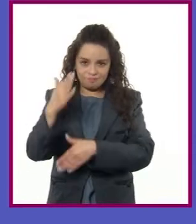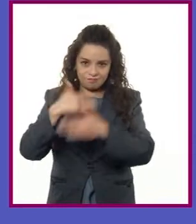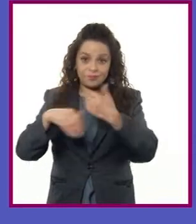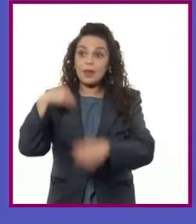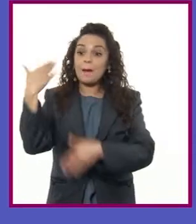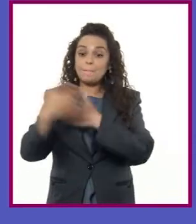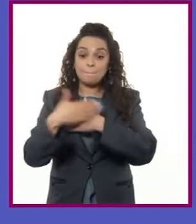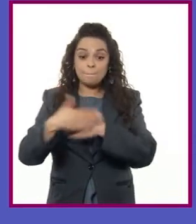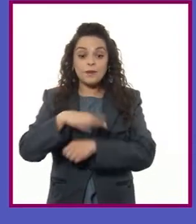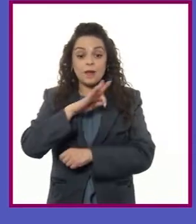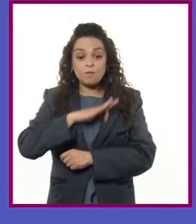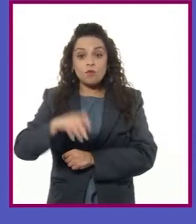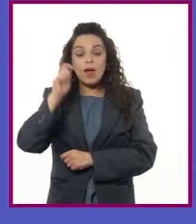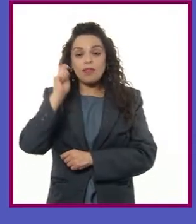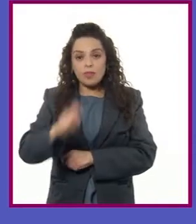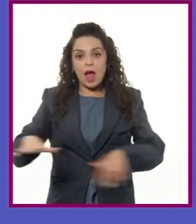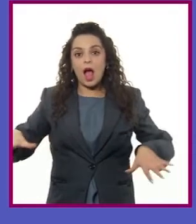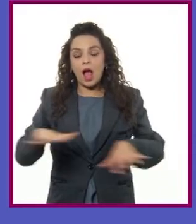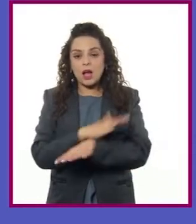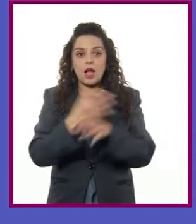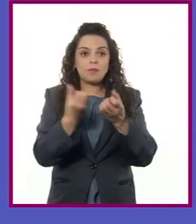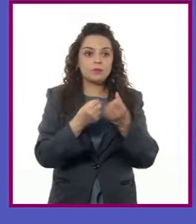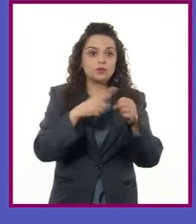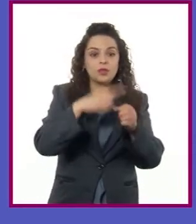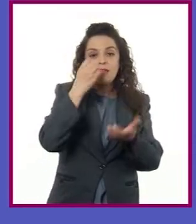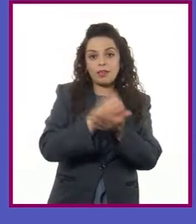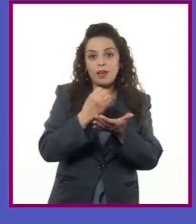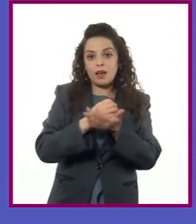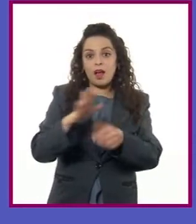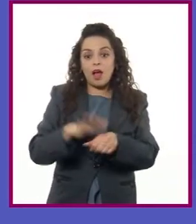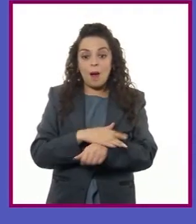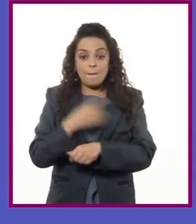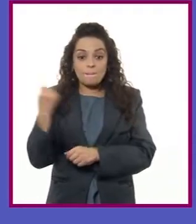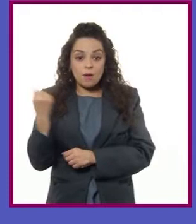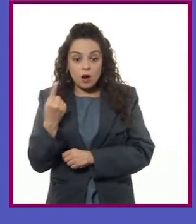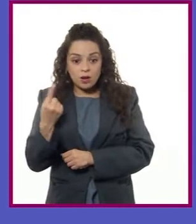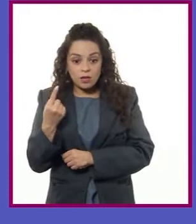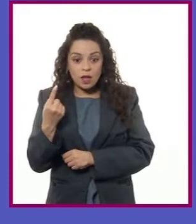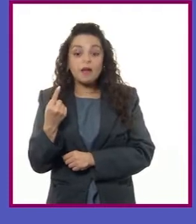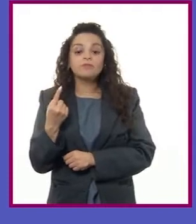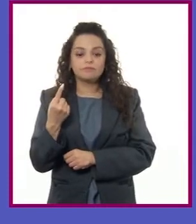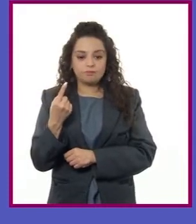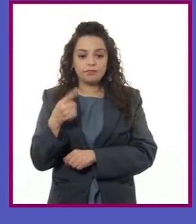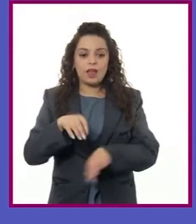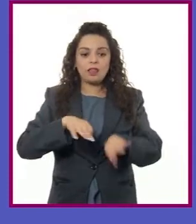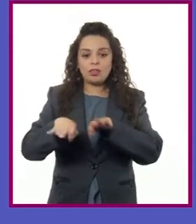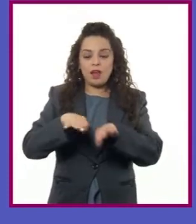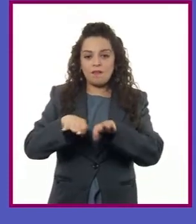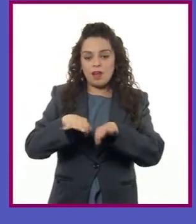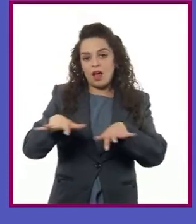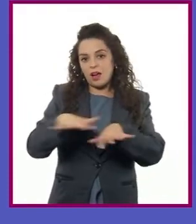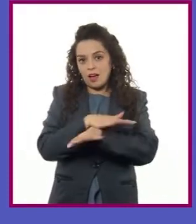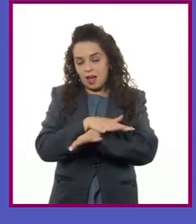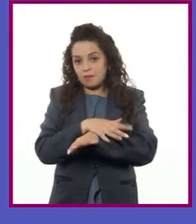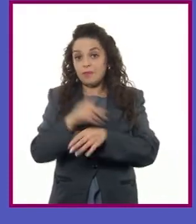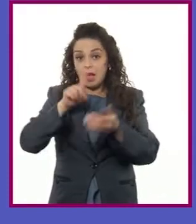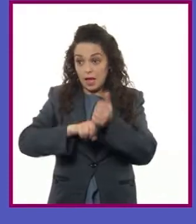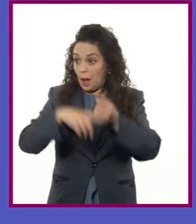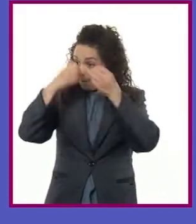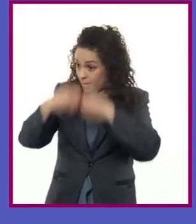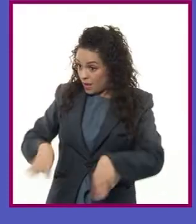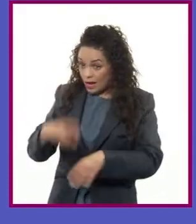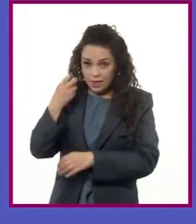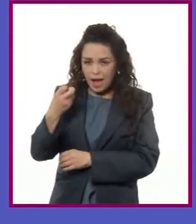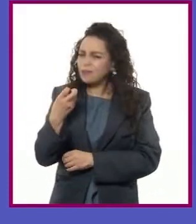autónomos e incluso modificará nuestra sociedad y economía. Sin embargo, dichos cambios no serán tan radicales como para